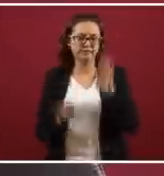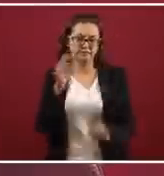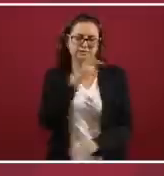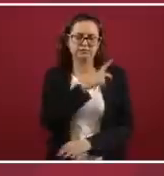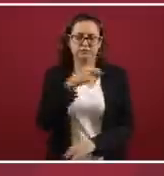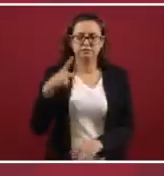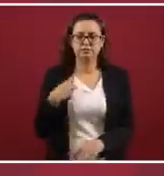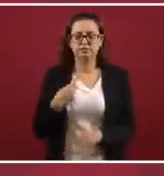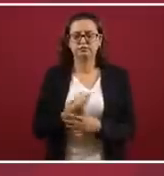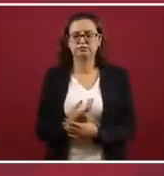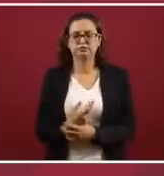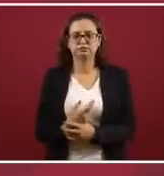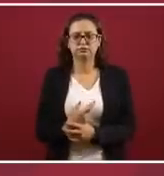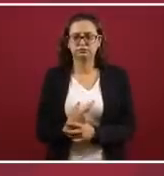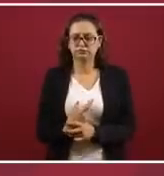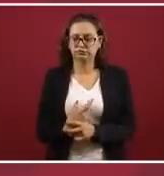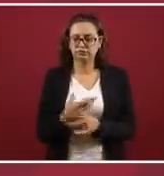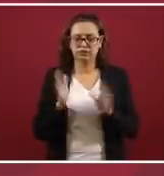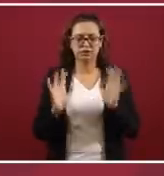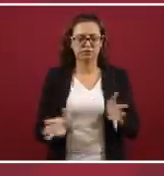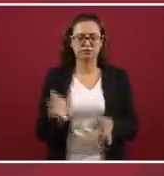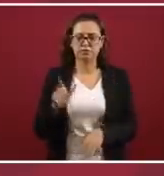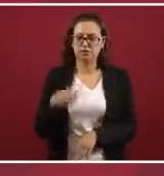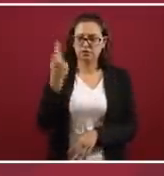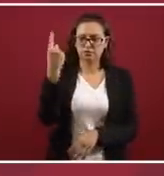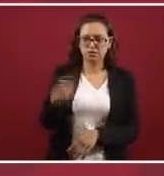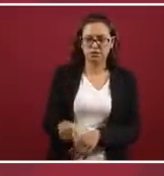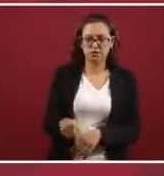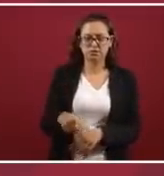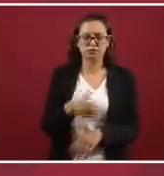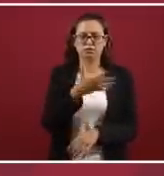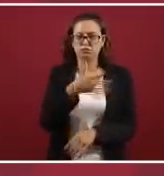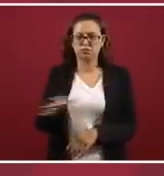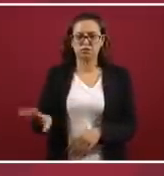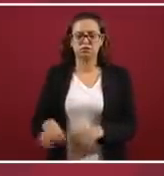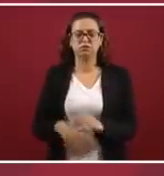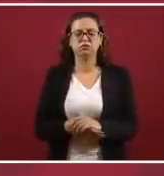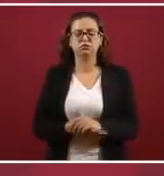Es una directriz en general.